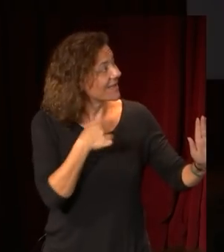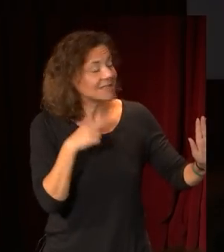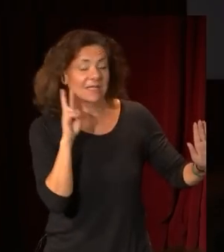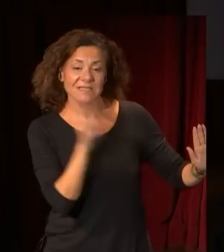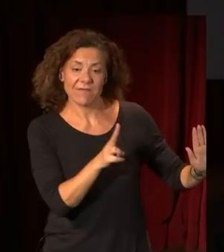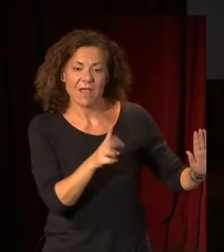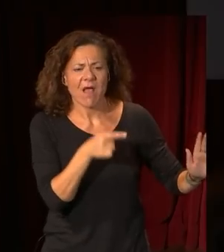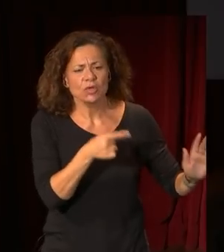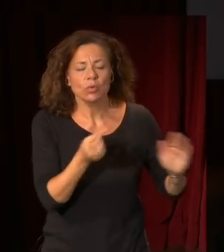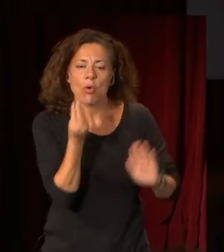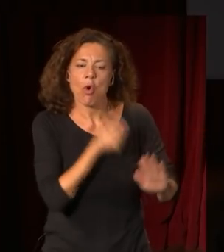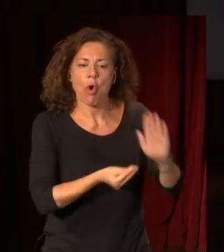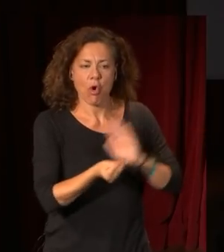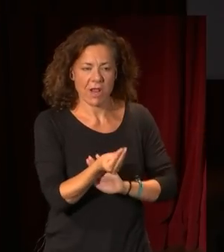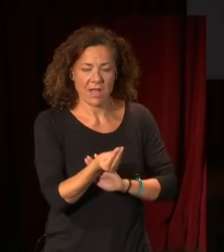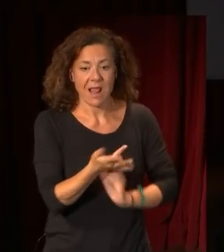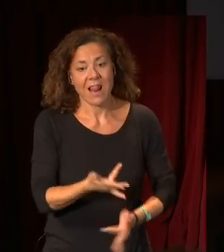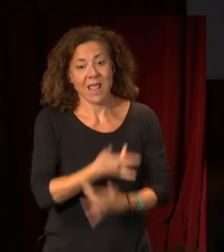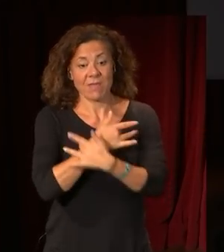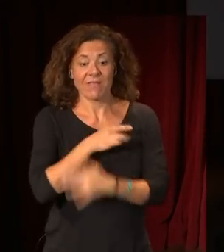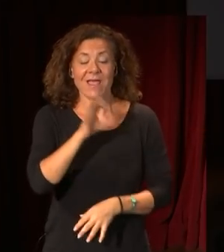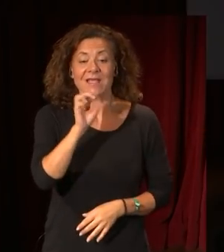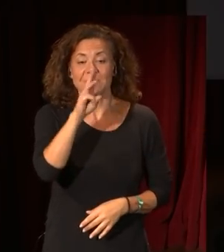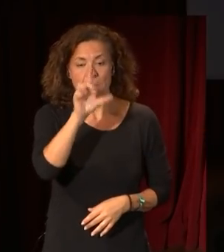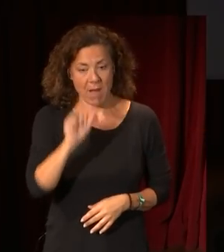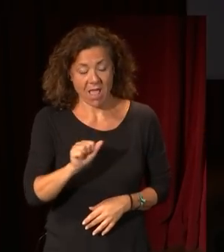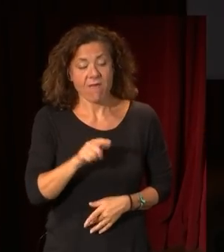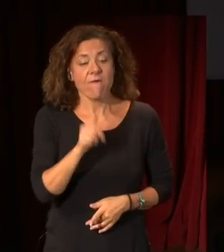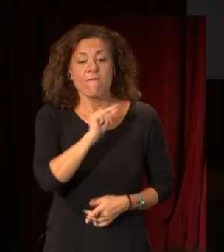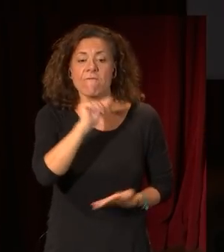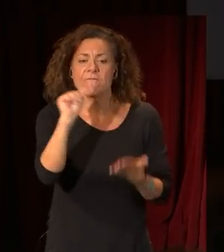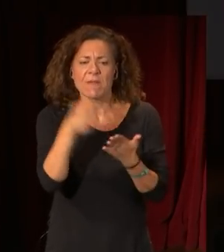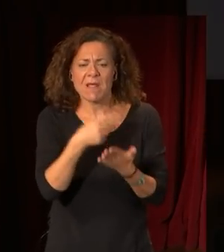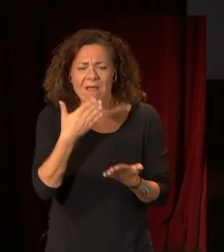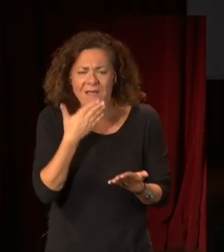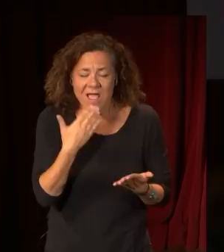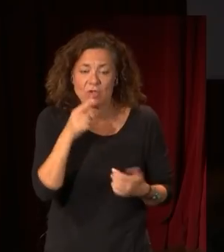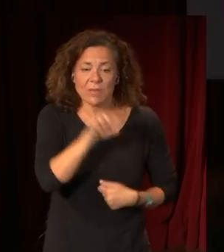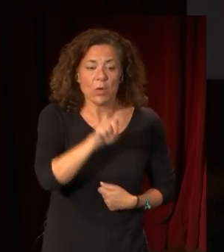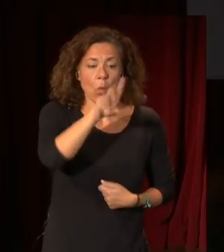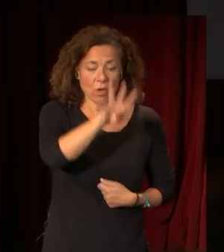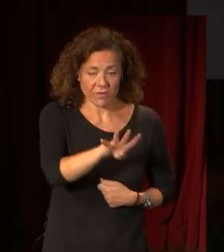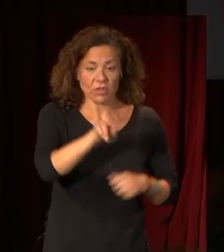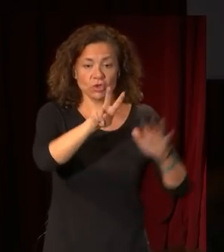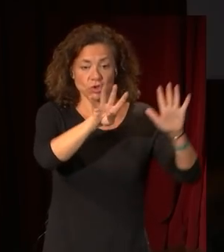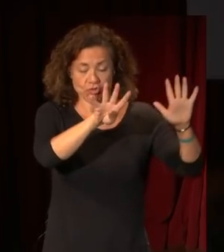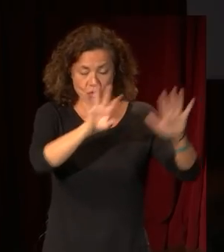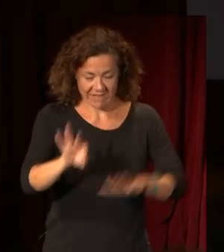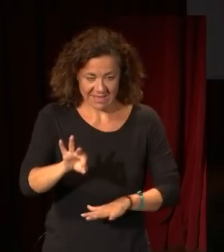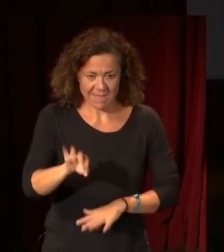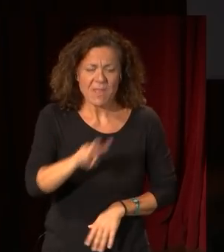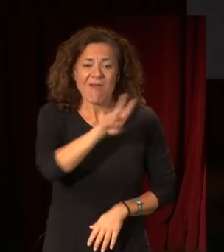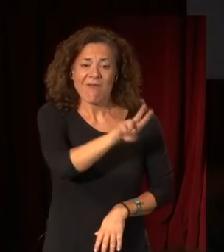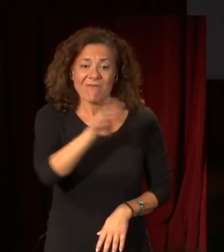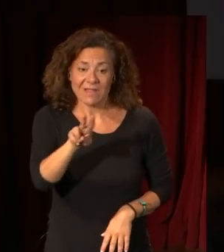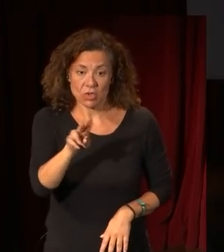referencia a su origen la piedad de es pla firmada en 1490 22 años sólo 22